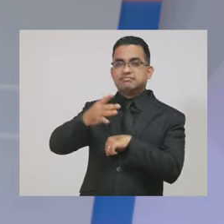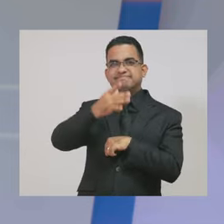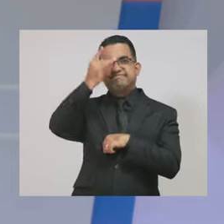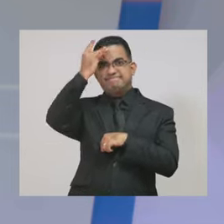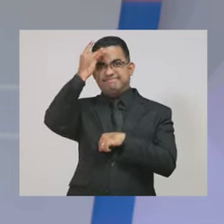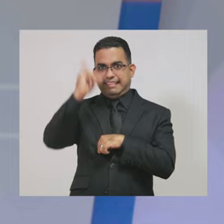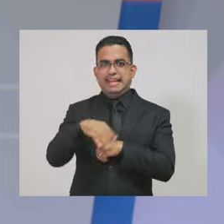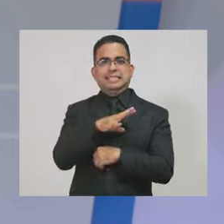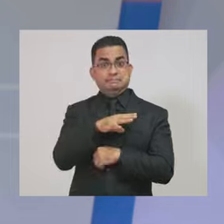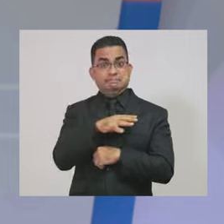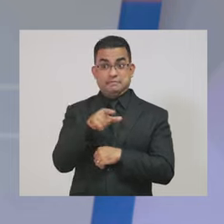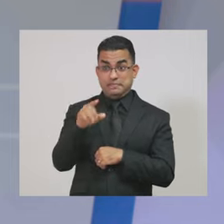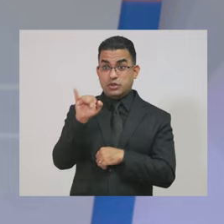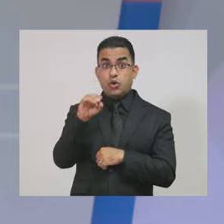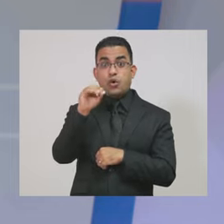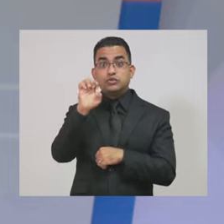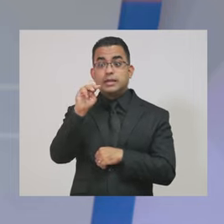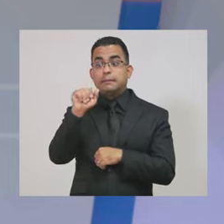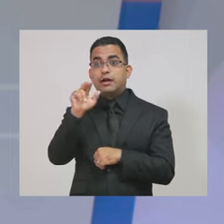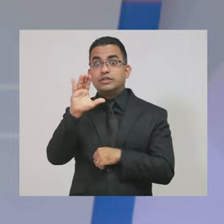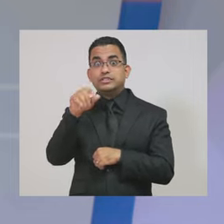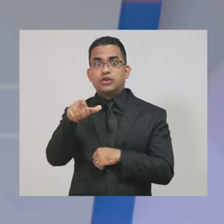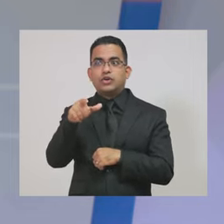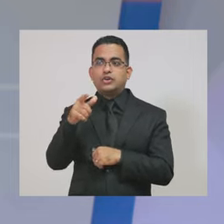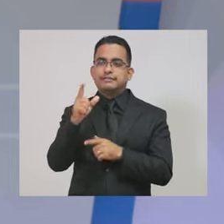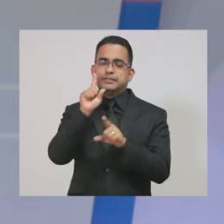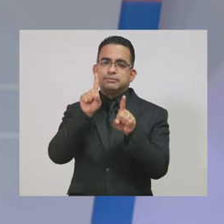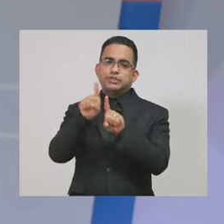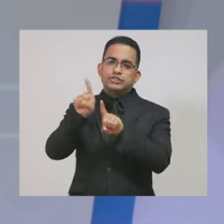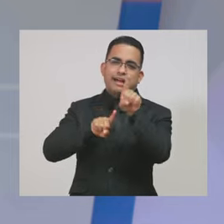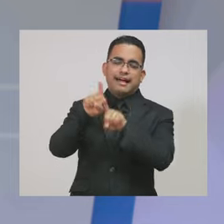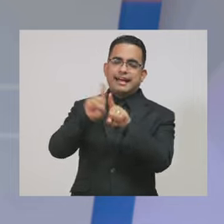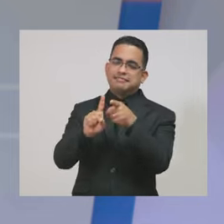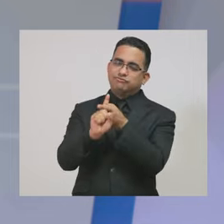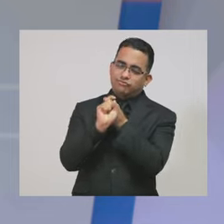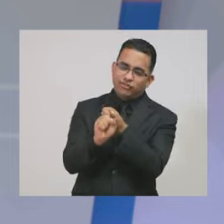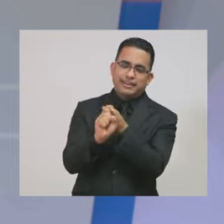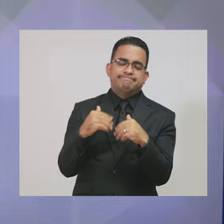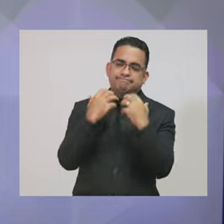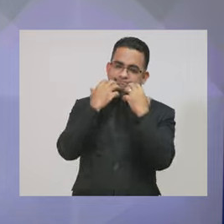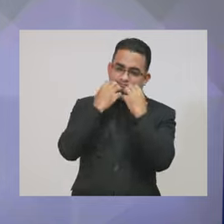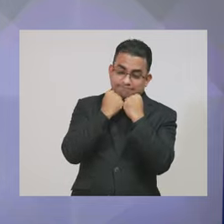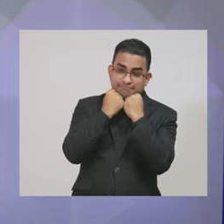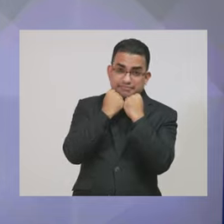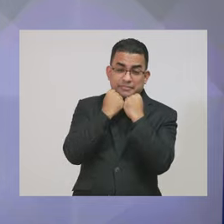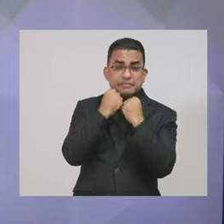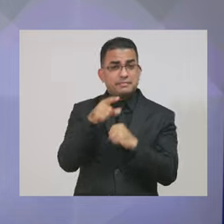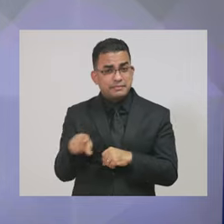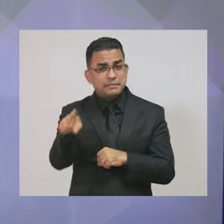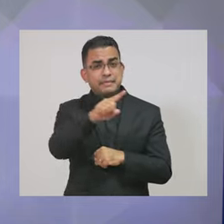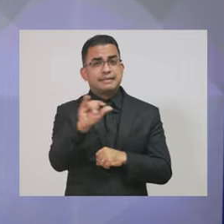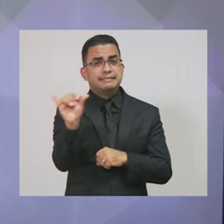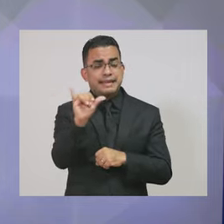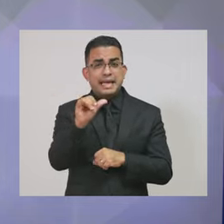este gran doctor josé mauricio la antigua estrella amigo hermano y compañero dejó mucho en nosotros los invito a valorar cada